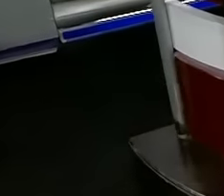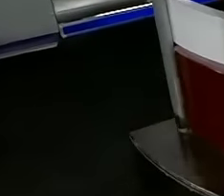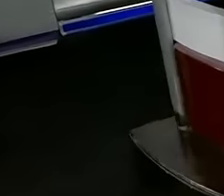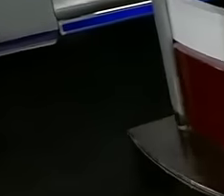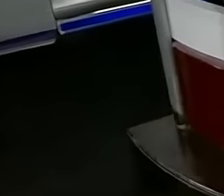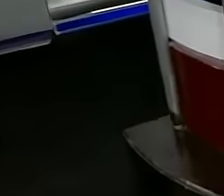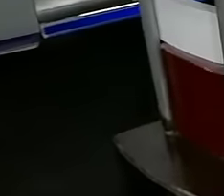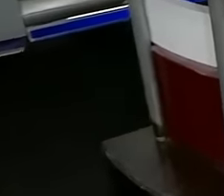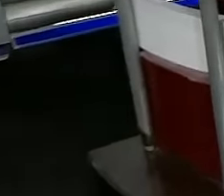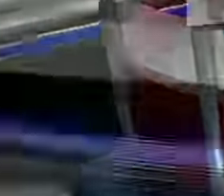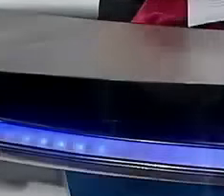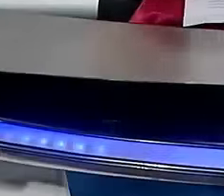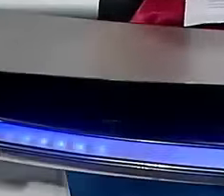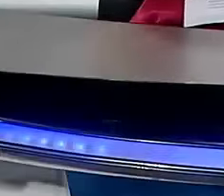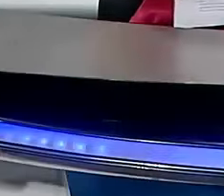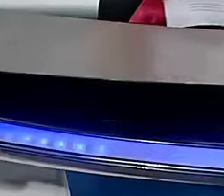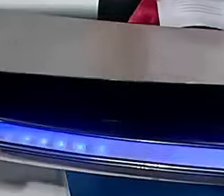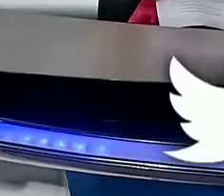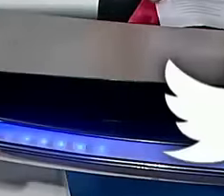Twitter, señor productor.